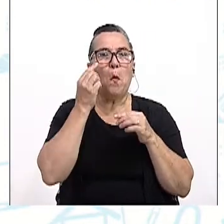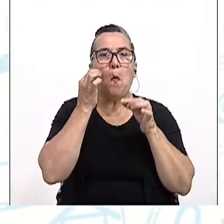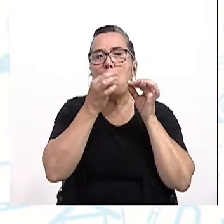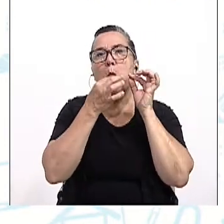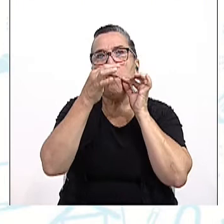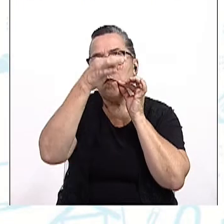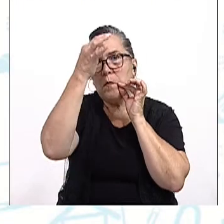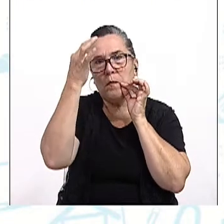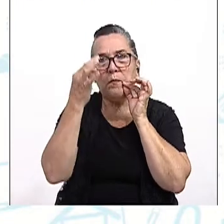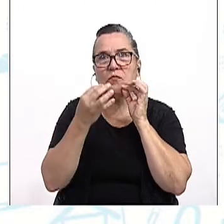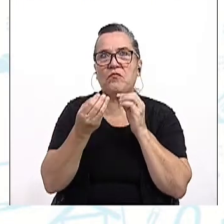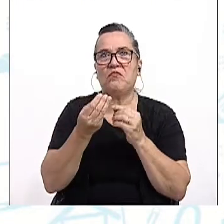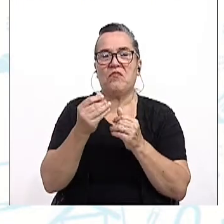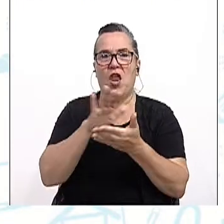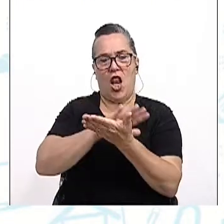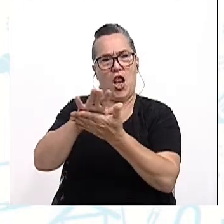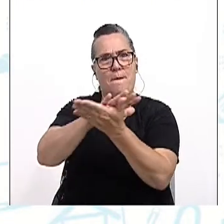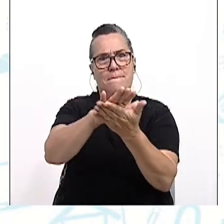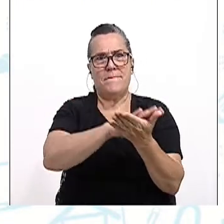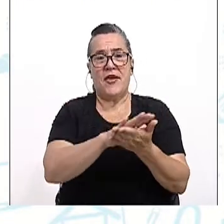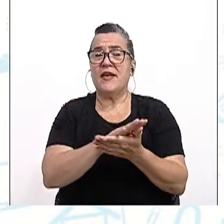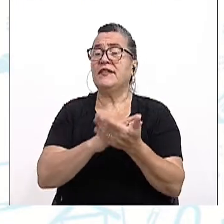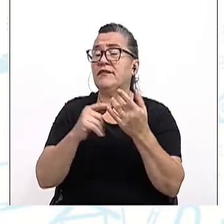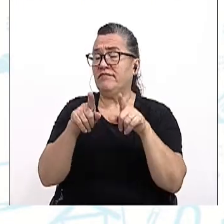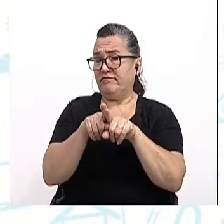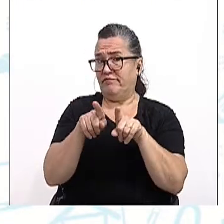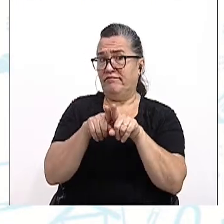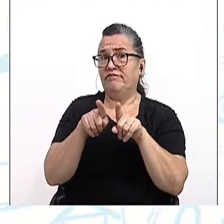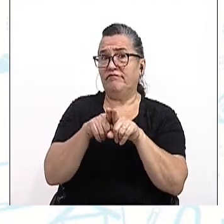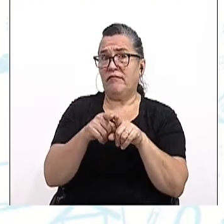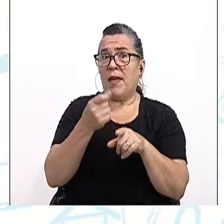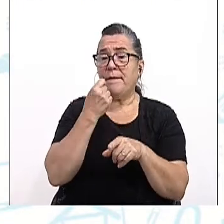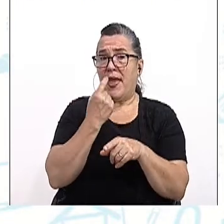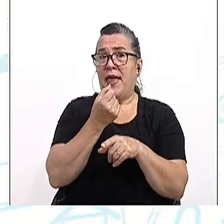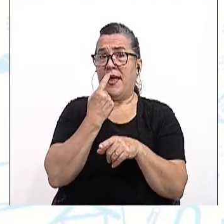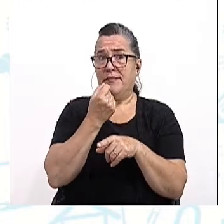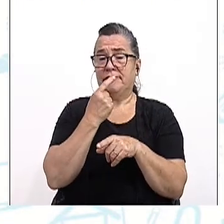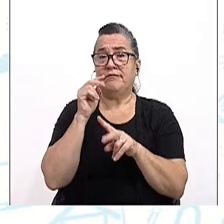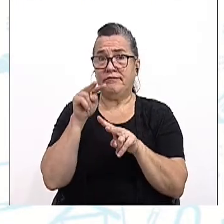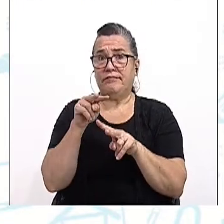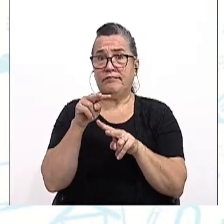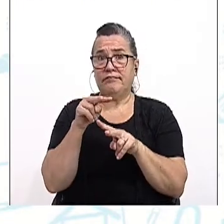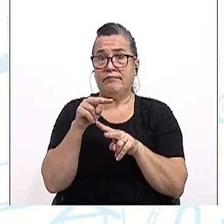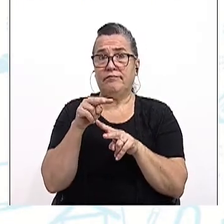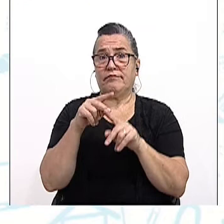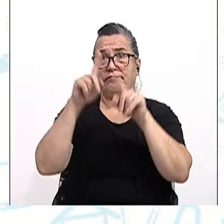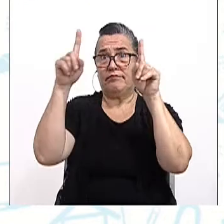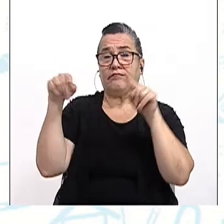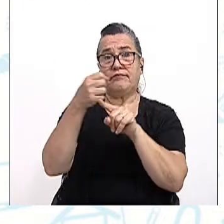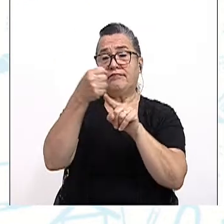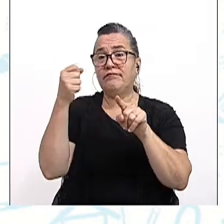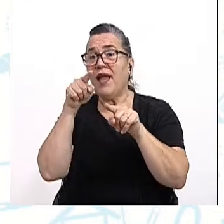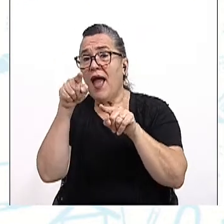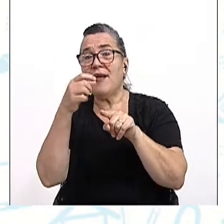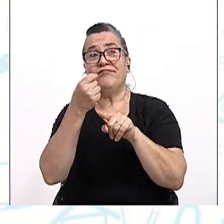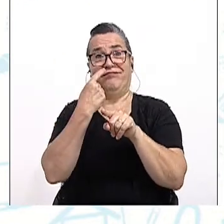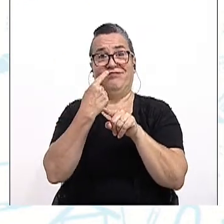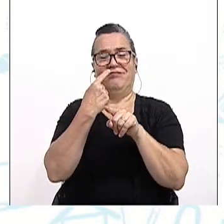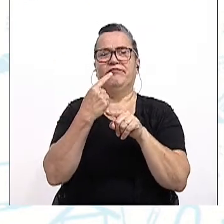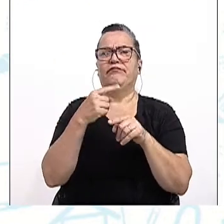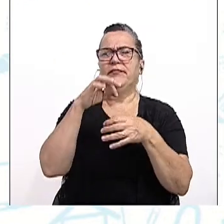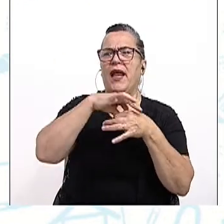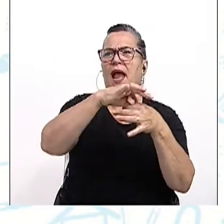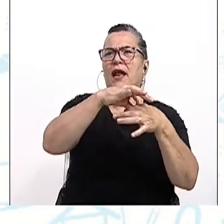cosméticos, los productos de aseo e inclusive los medicamentos que podemos tener en el botiquín. En la